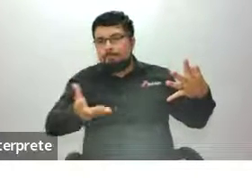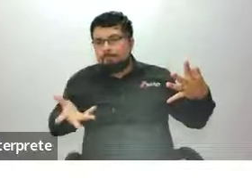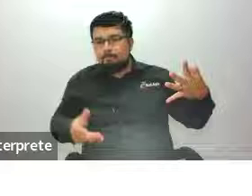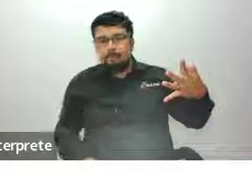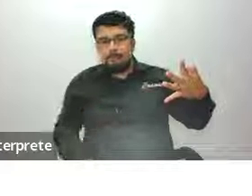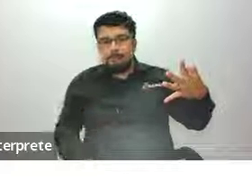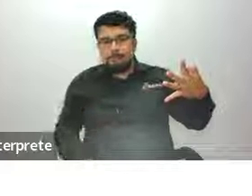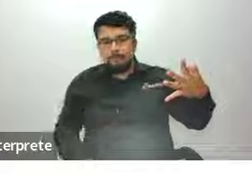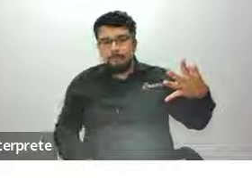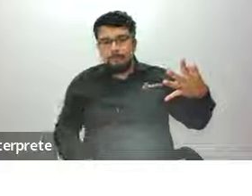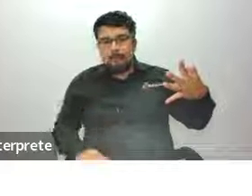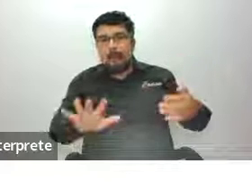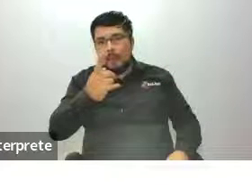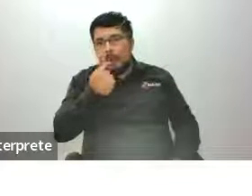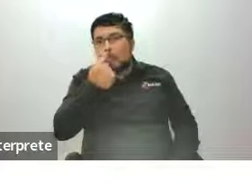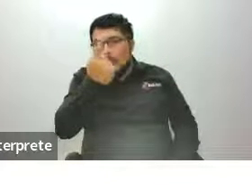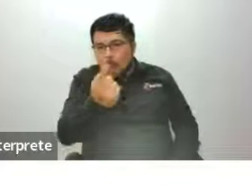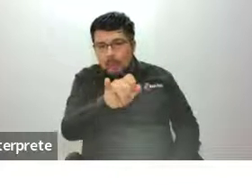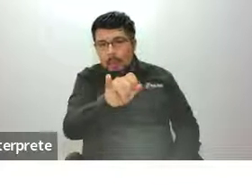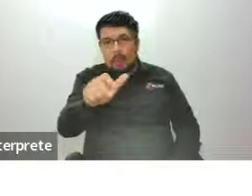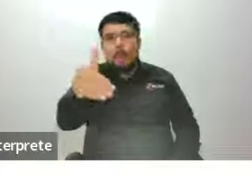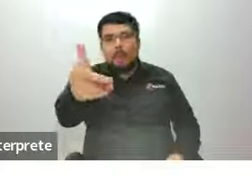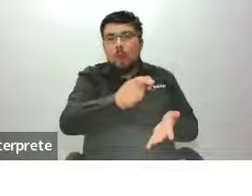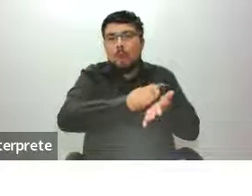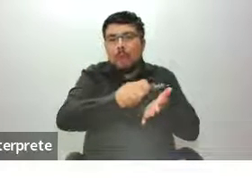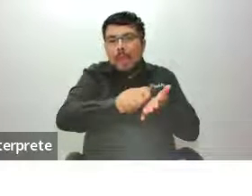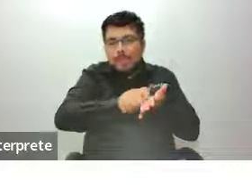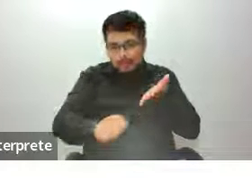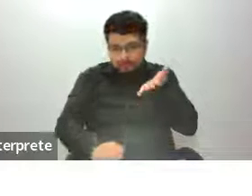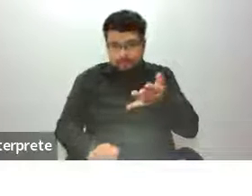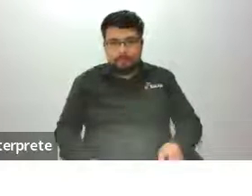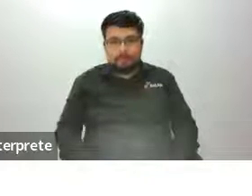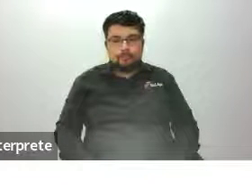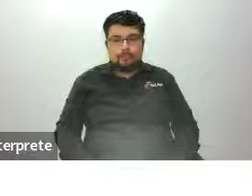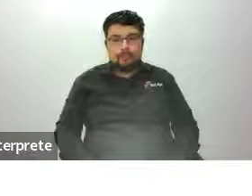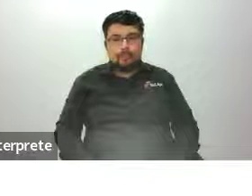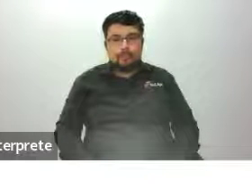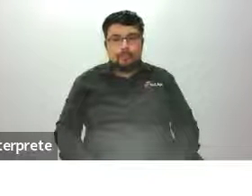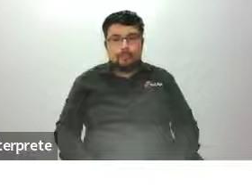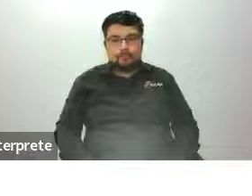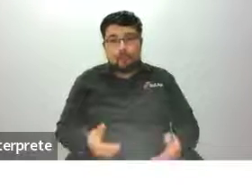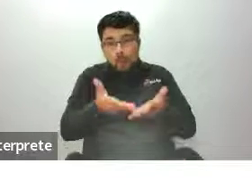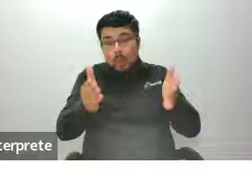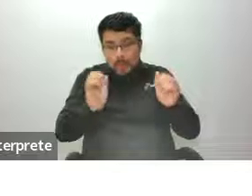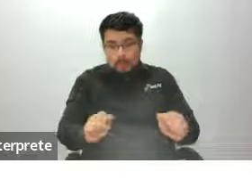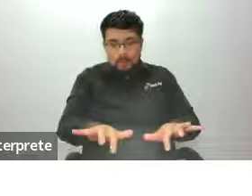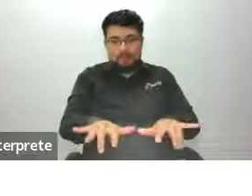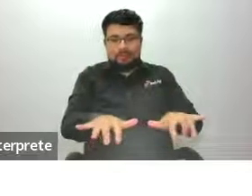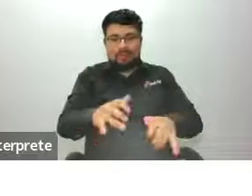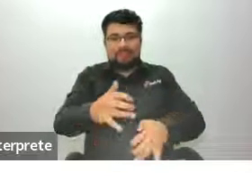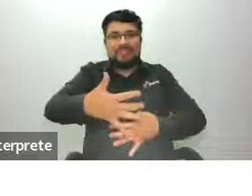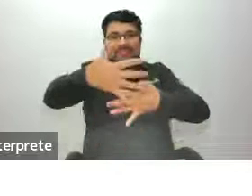Se les voy a preguntar como tarea después. Pero Pueden es un... escribir en el chat.